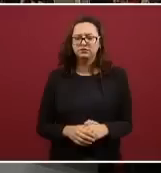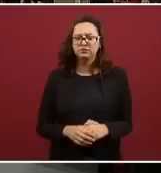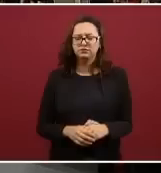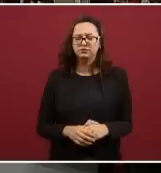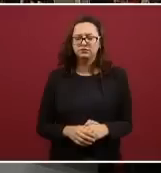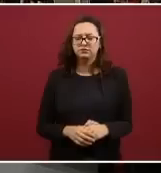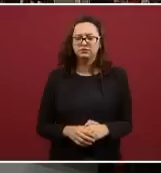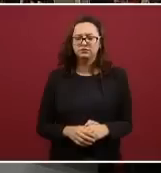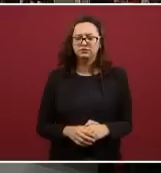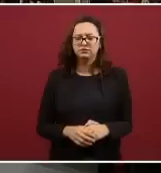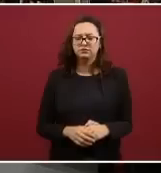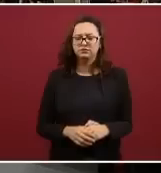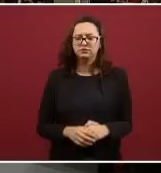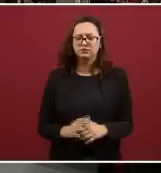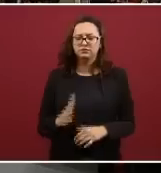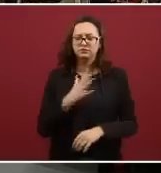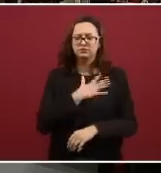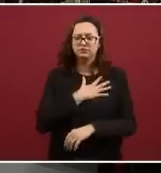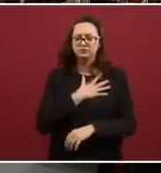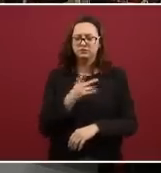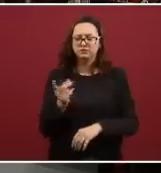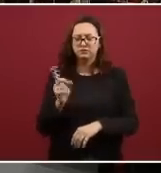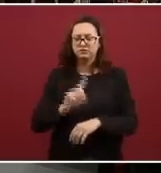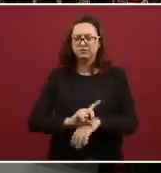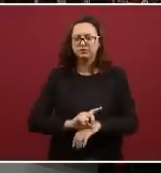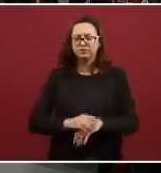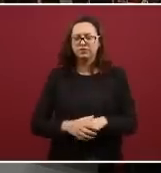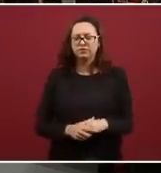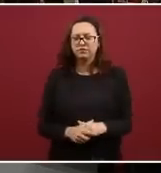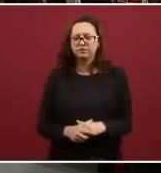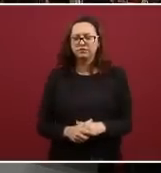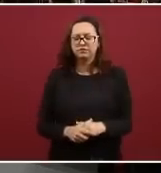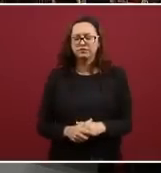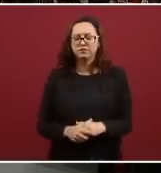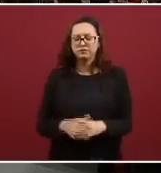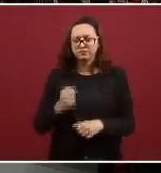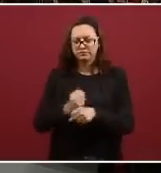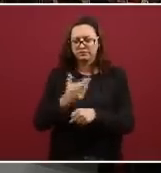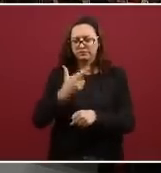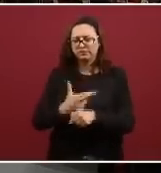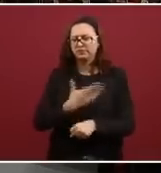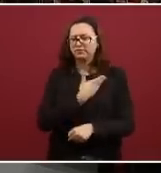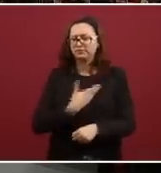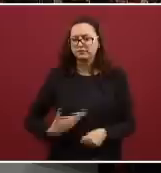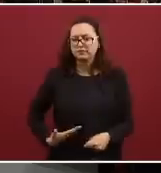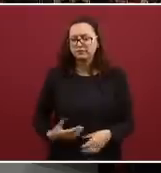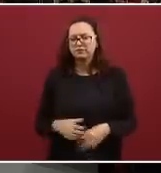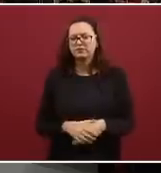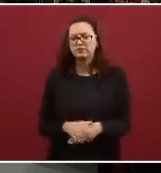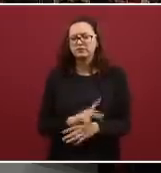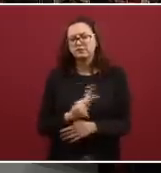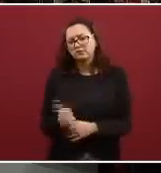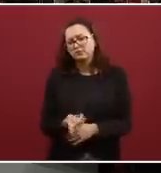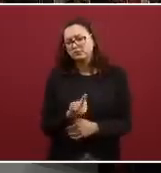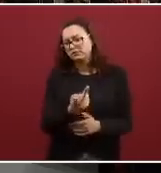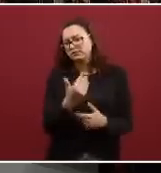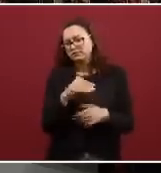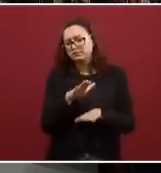gracias bueno buenos días este secretarios y presidente en preguntarles sobre